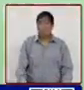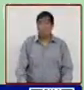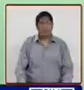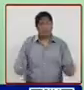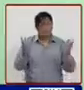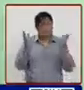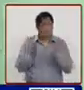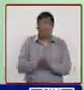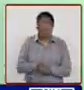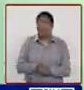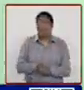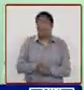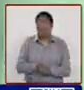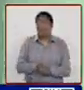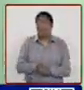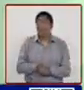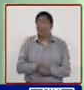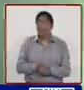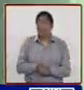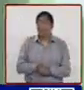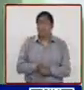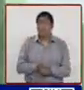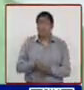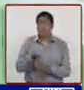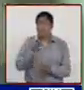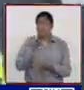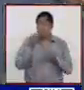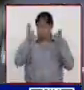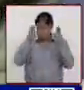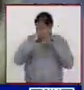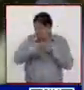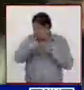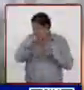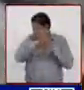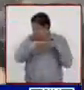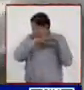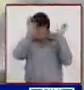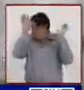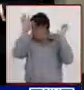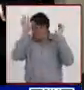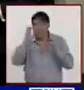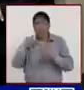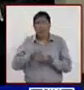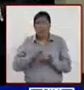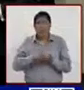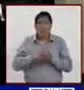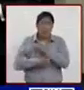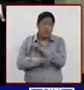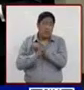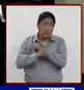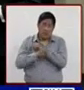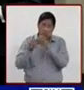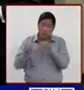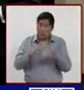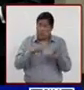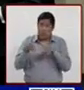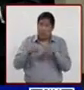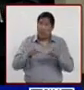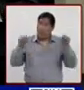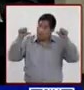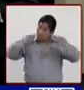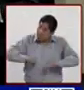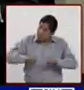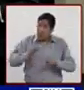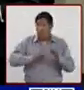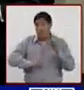Bueno. Ahí está. Bueno. Dice que no tiene nada que ver con esta participación en este asalto que se ha generado y niega de